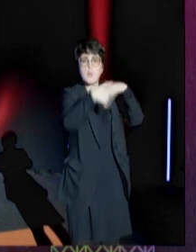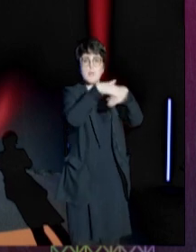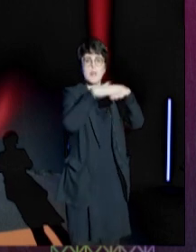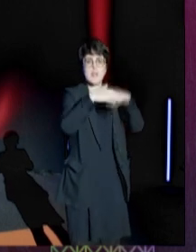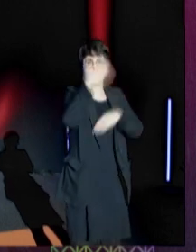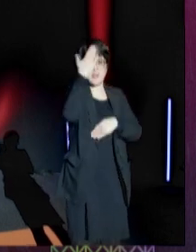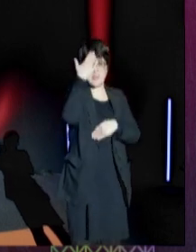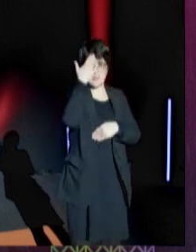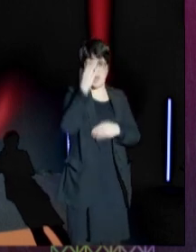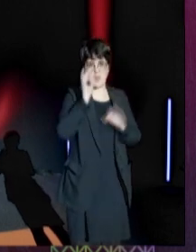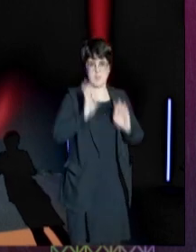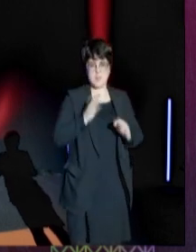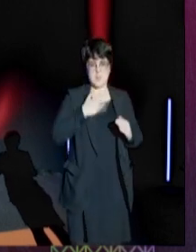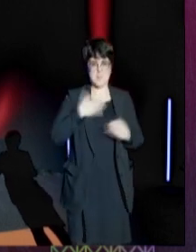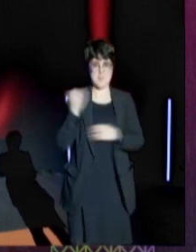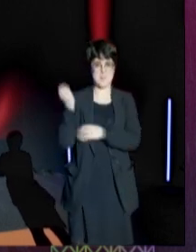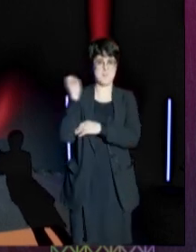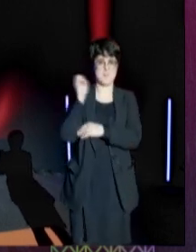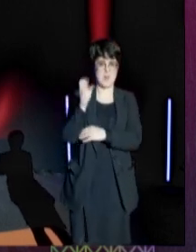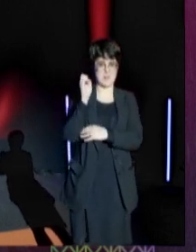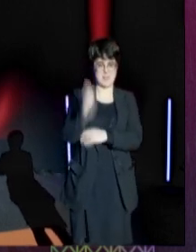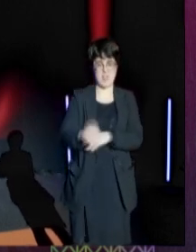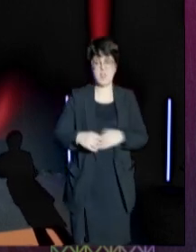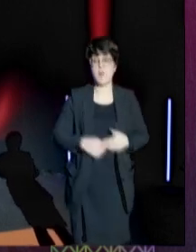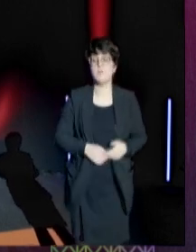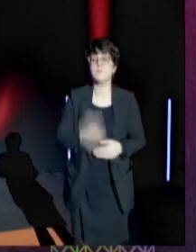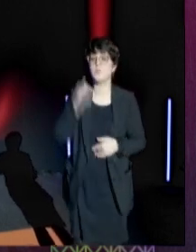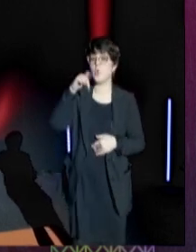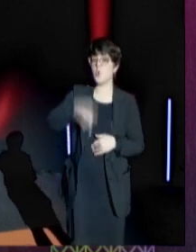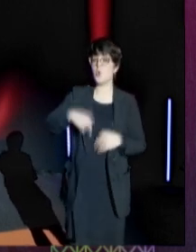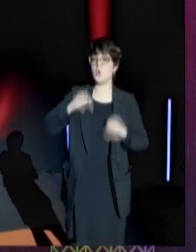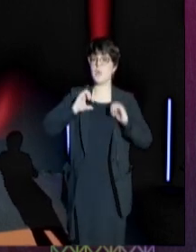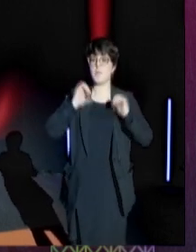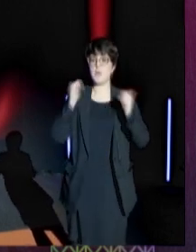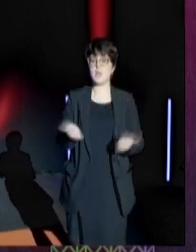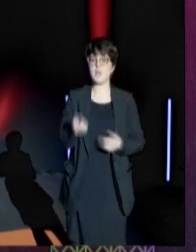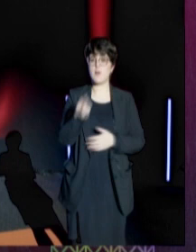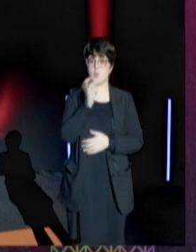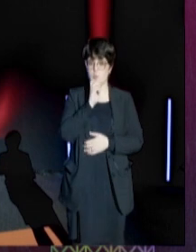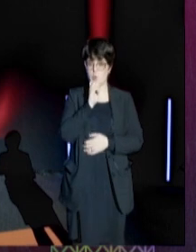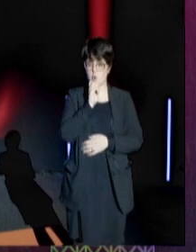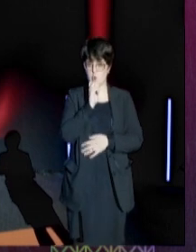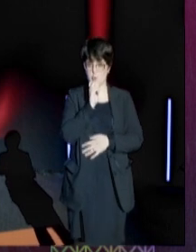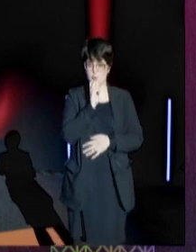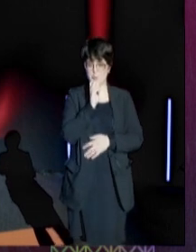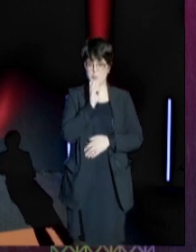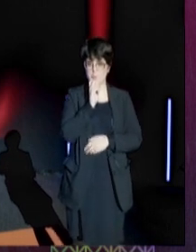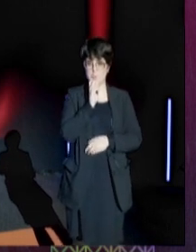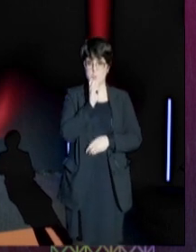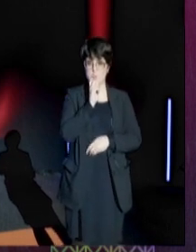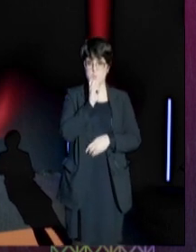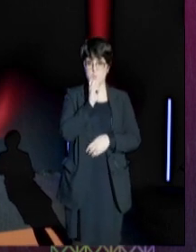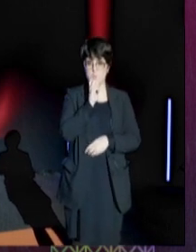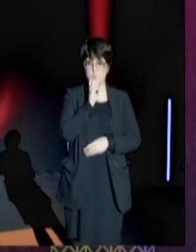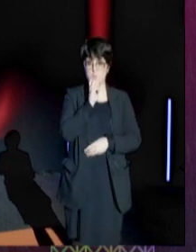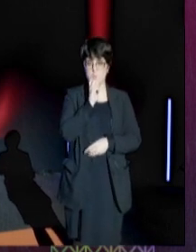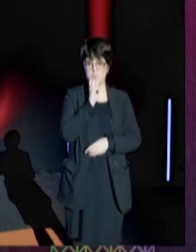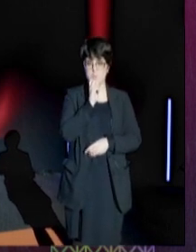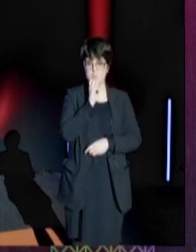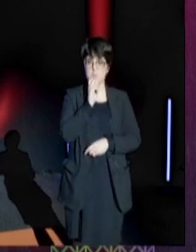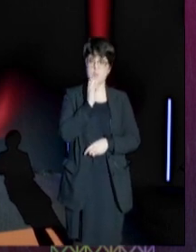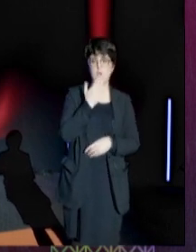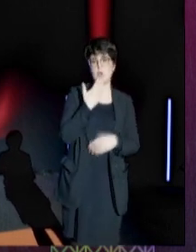mi presentación eh y voy a empezar Eh pues e un poco